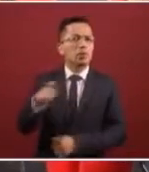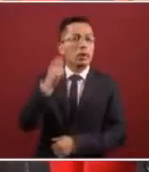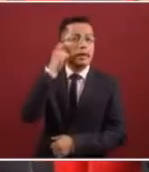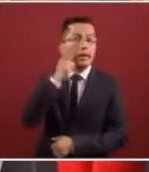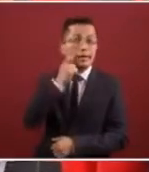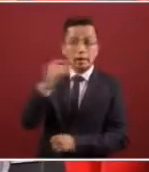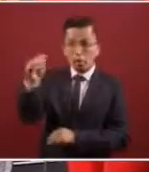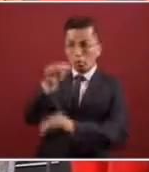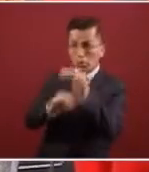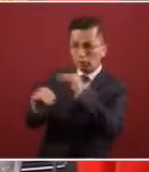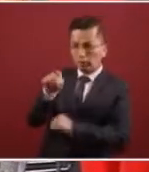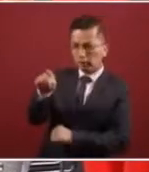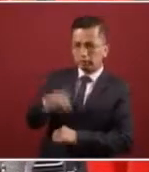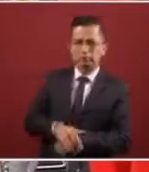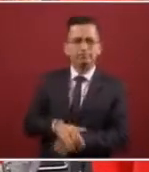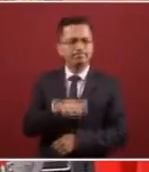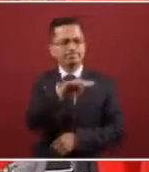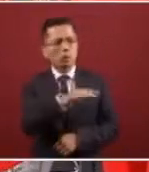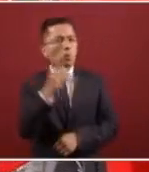pobres de Oaxaca,